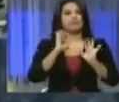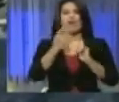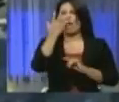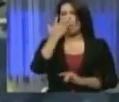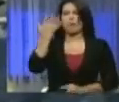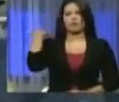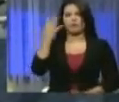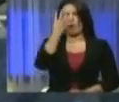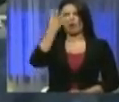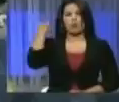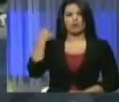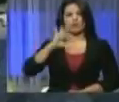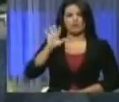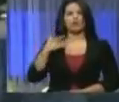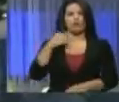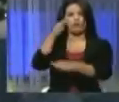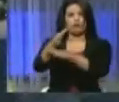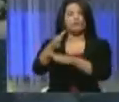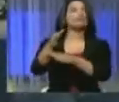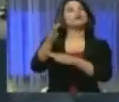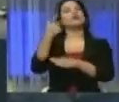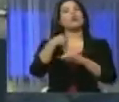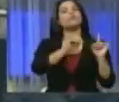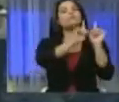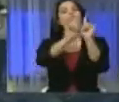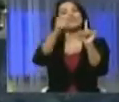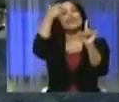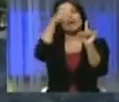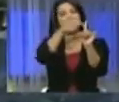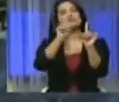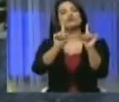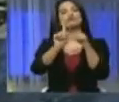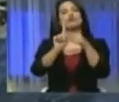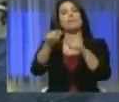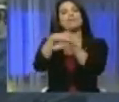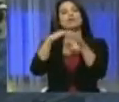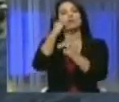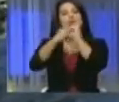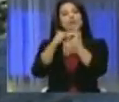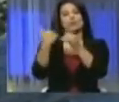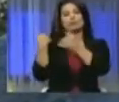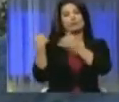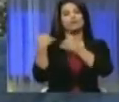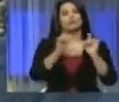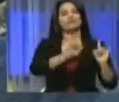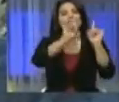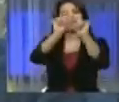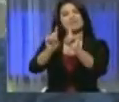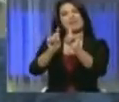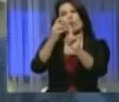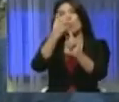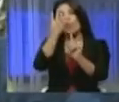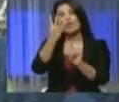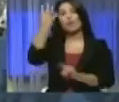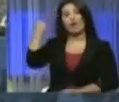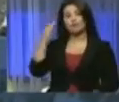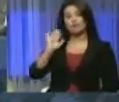como canciller del comandante Hugo Chávez Frías. Ahí estuve yo también. Estaba el comandante